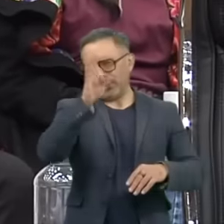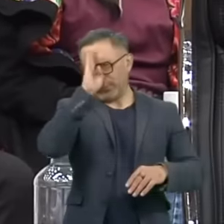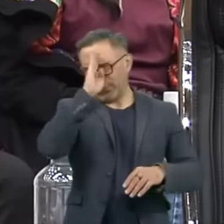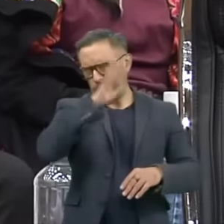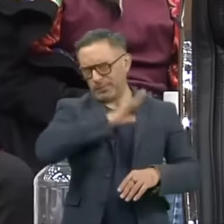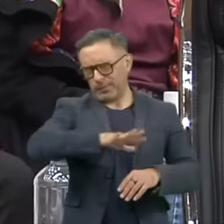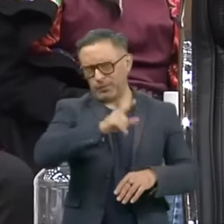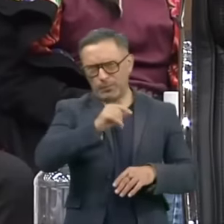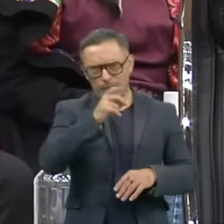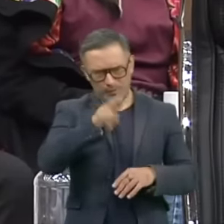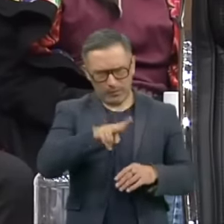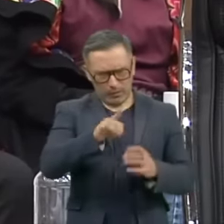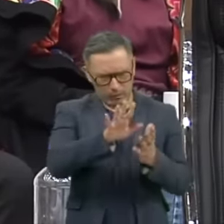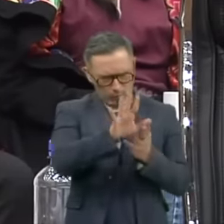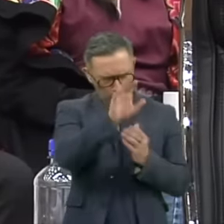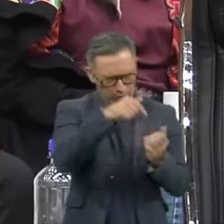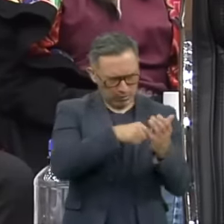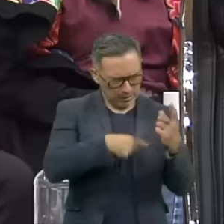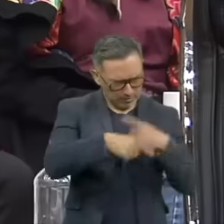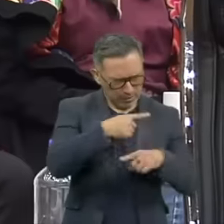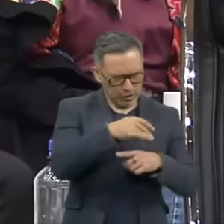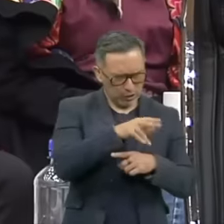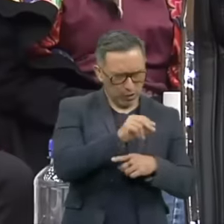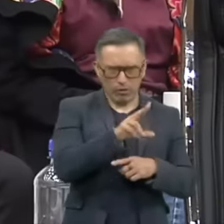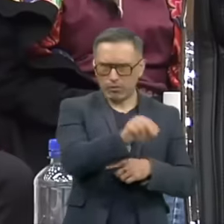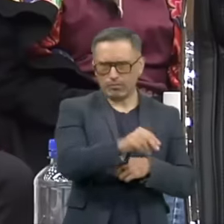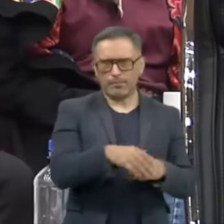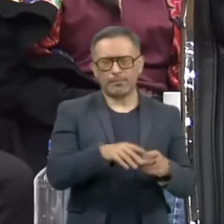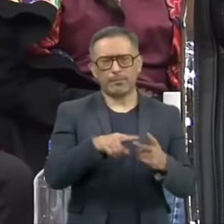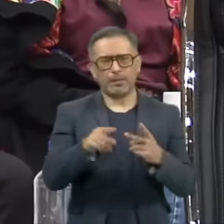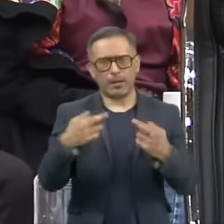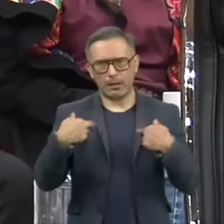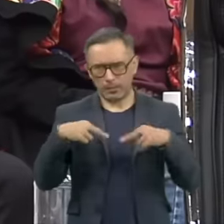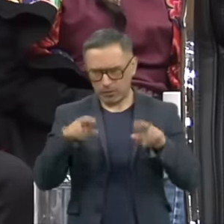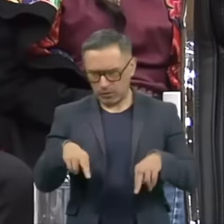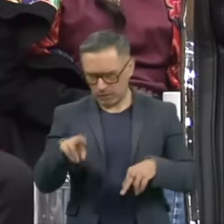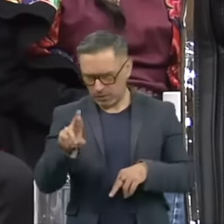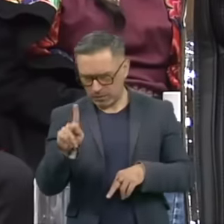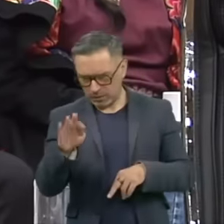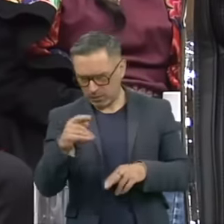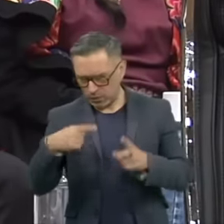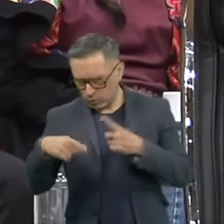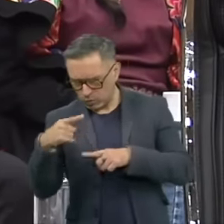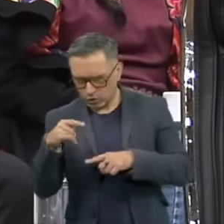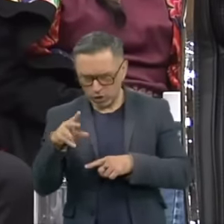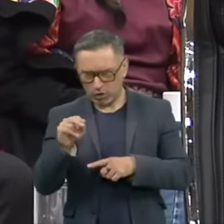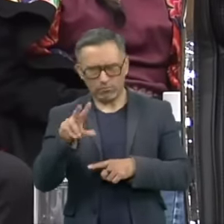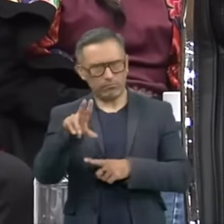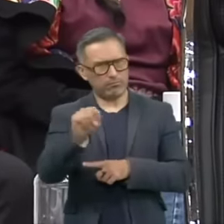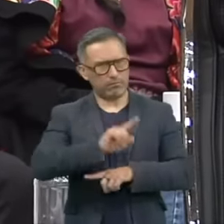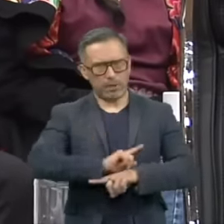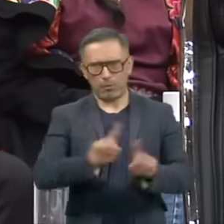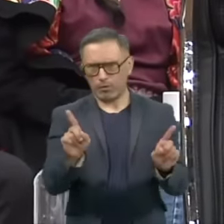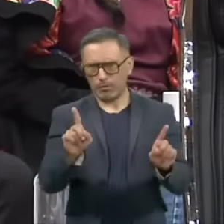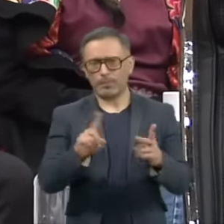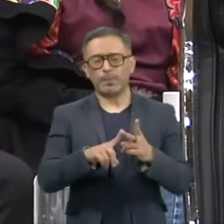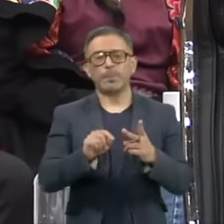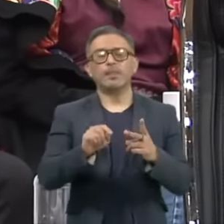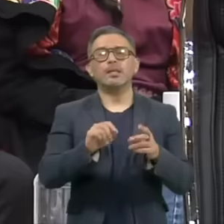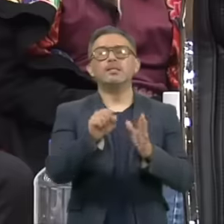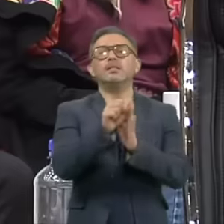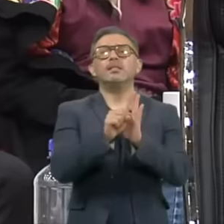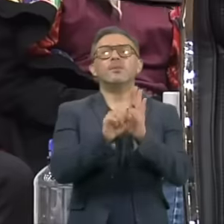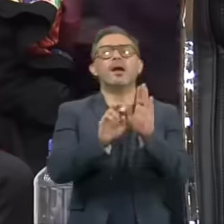Constitución? No. ¿Está en discusión la representación proporcional? Tampoco. ¿Está en discusión el sistema electoral mexicano?